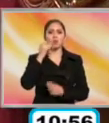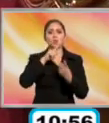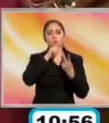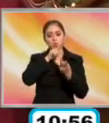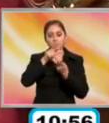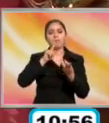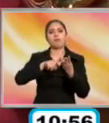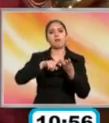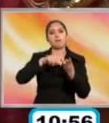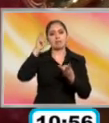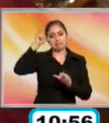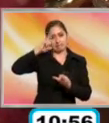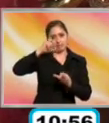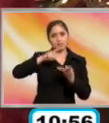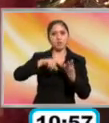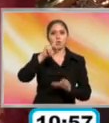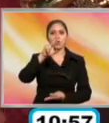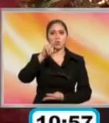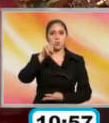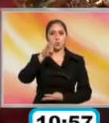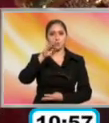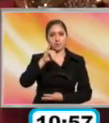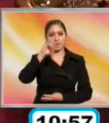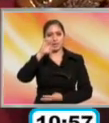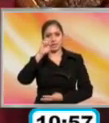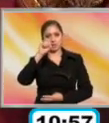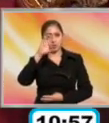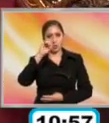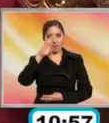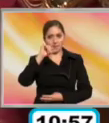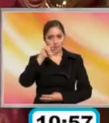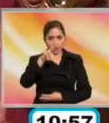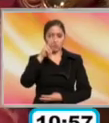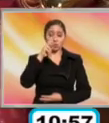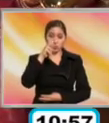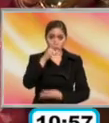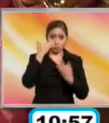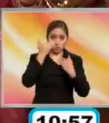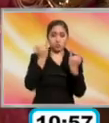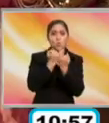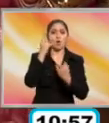Twitter, Instagram, Rubí Escobar, todo es oficial, las cuentas verificadas las pueden ver ahí.